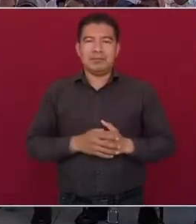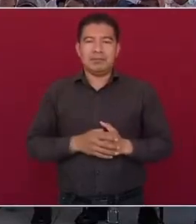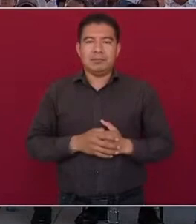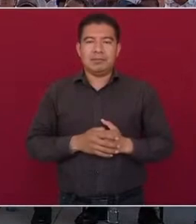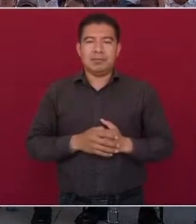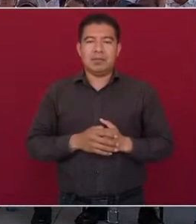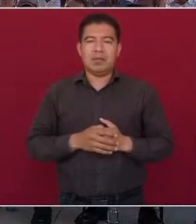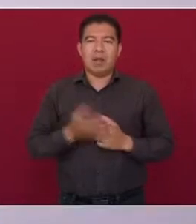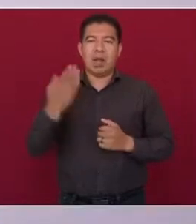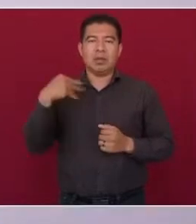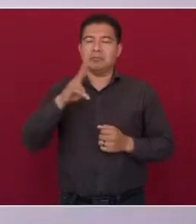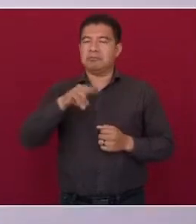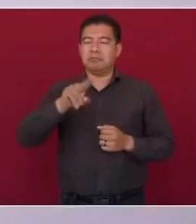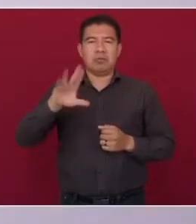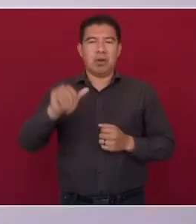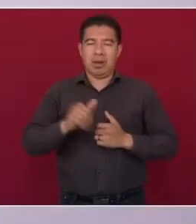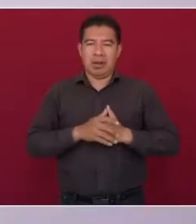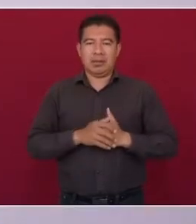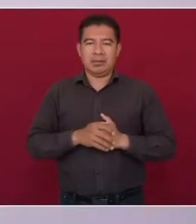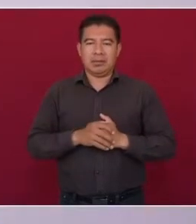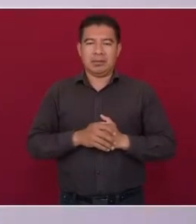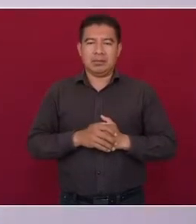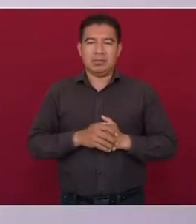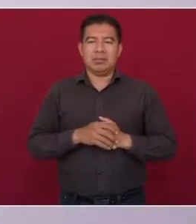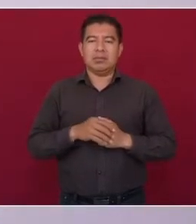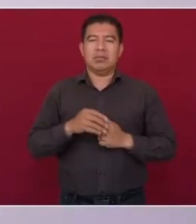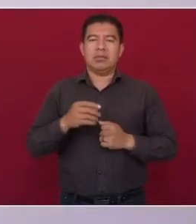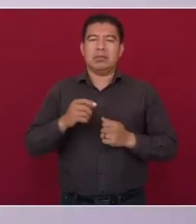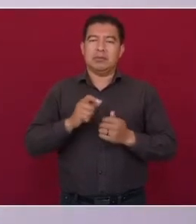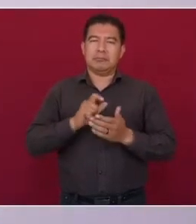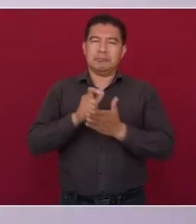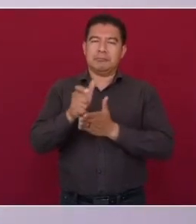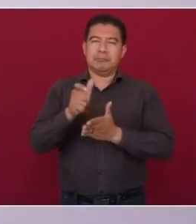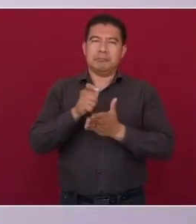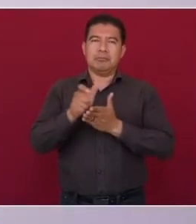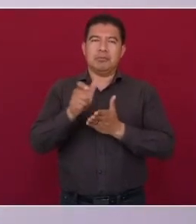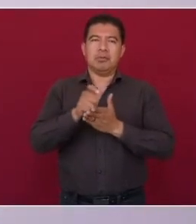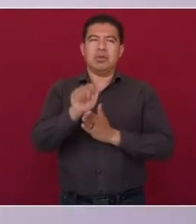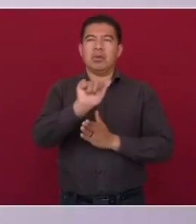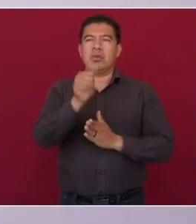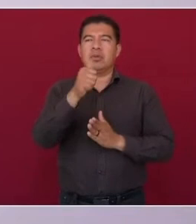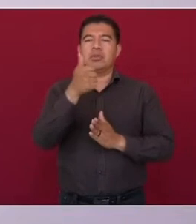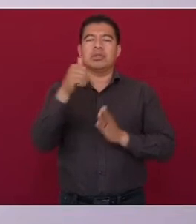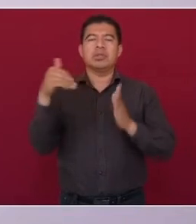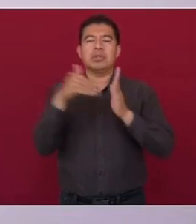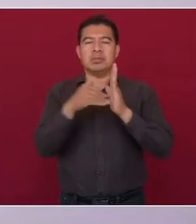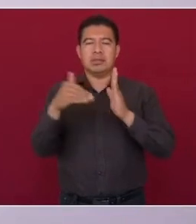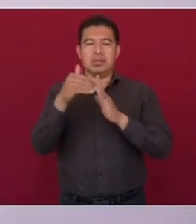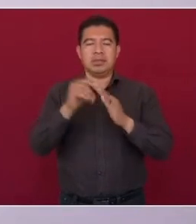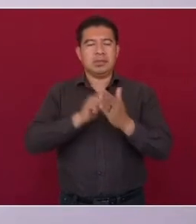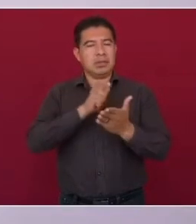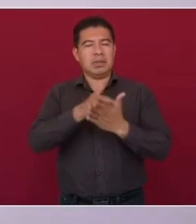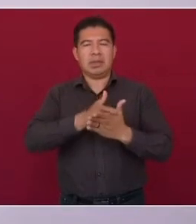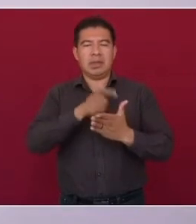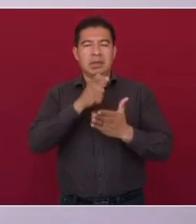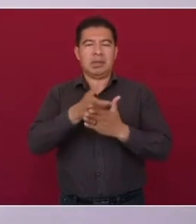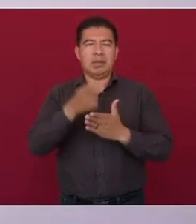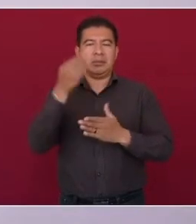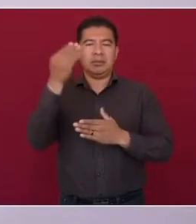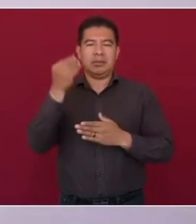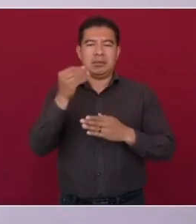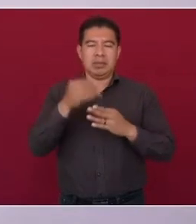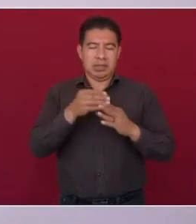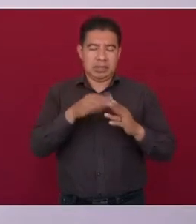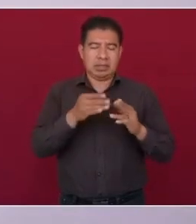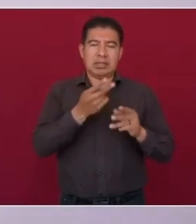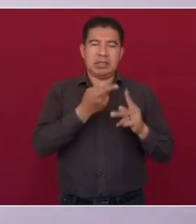Como nunca, estamos otorgando 11 millones de becas desde el